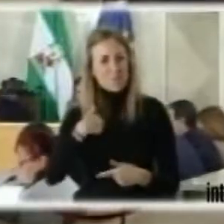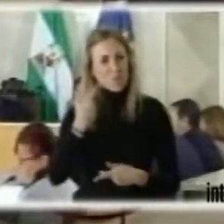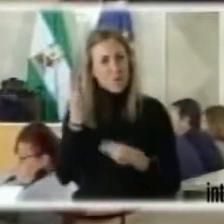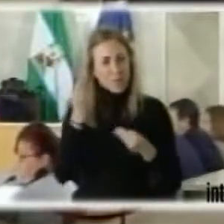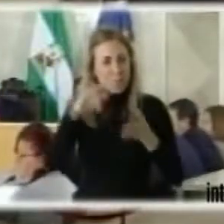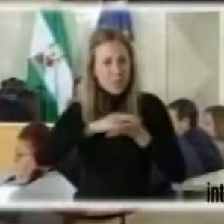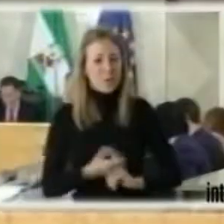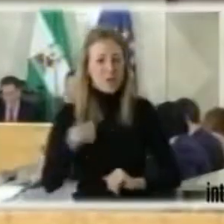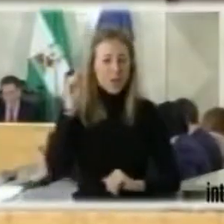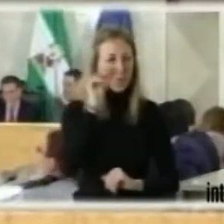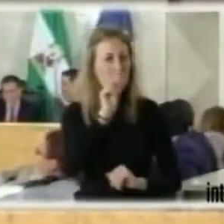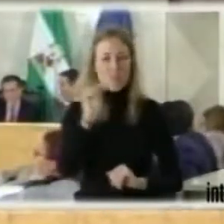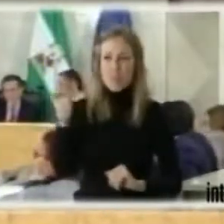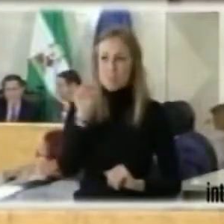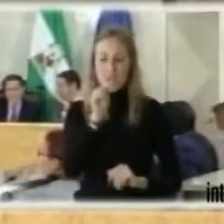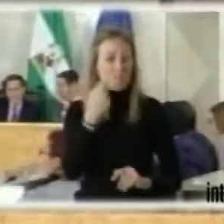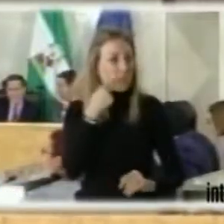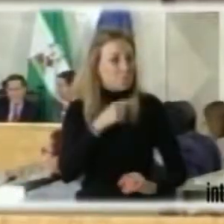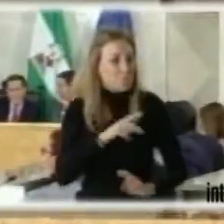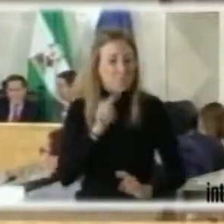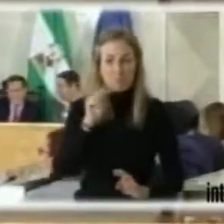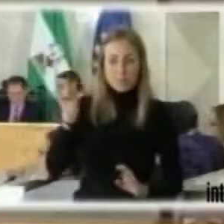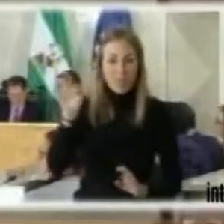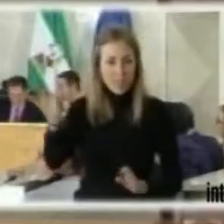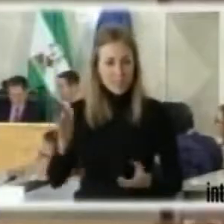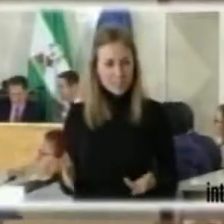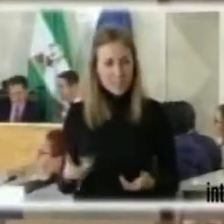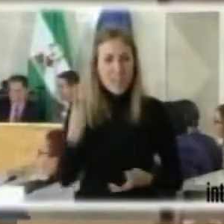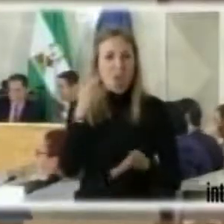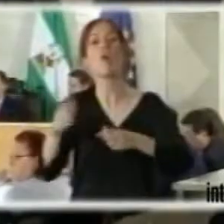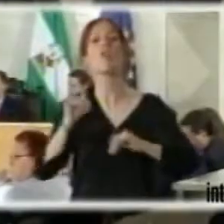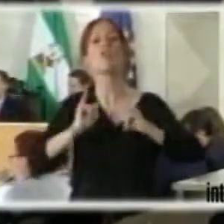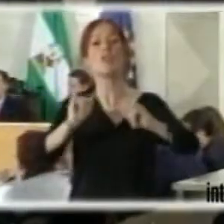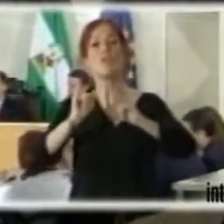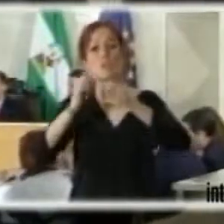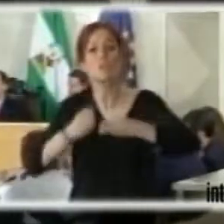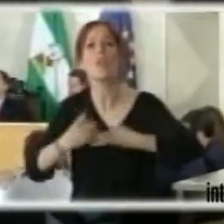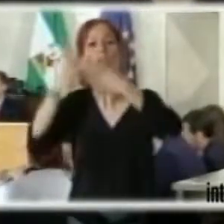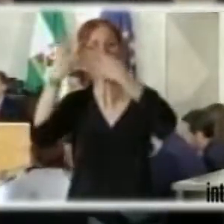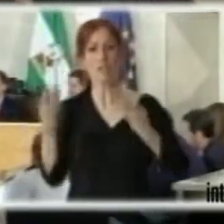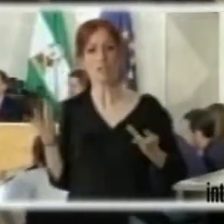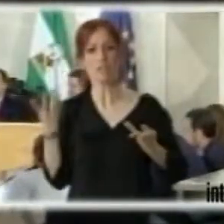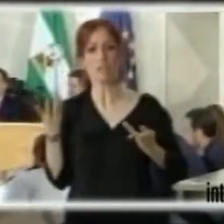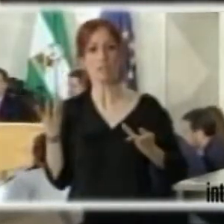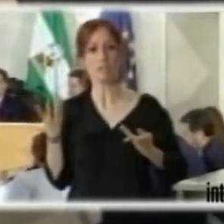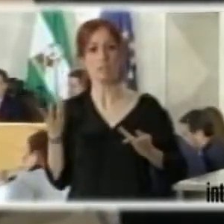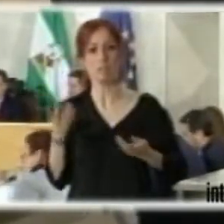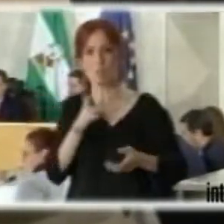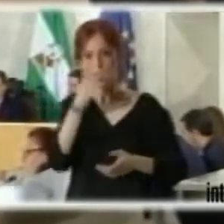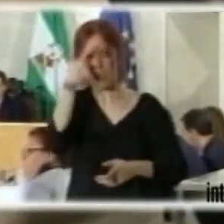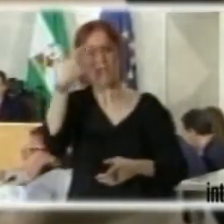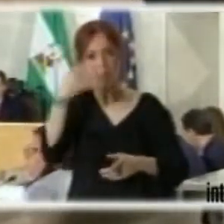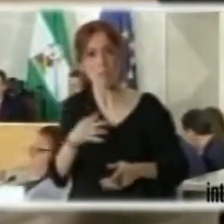Con los votos a favor del PP y Ciudadanos y la abstención del PSOE Izquierda Unida, se ha aprobado en pleno la autorización a la empresa municipal Almería